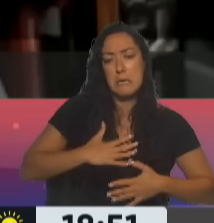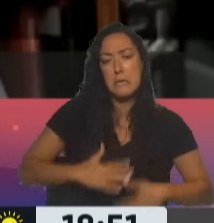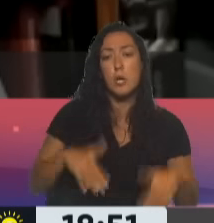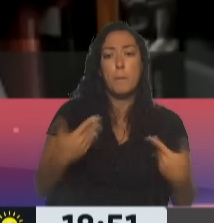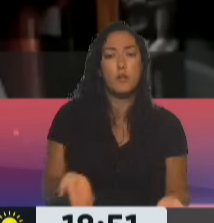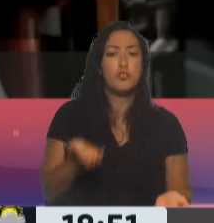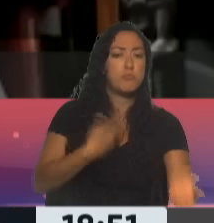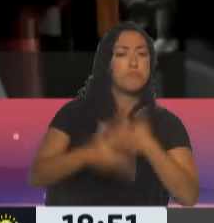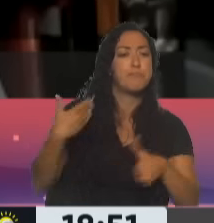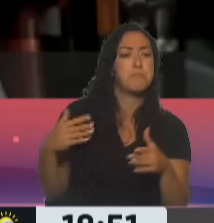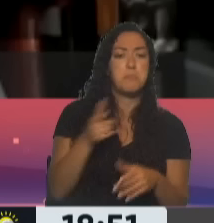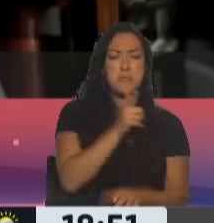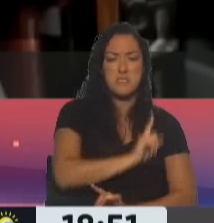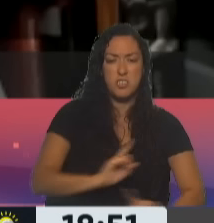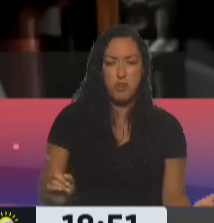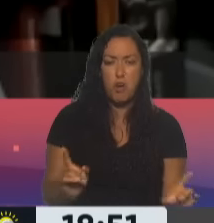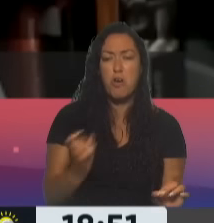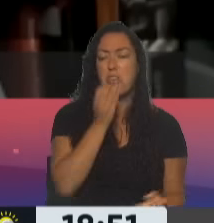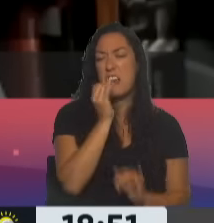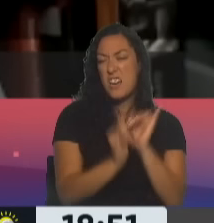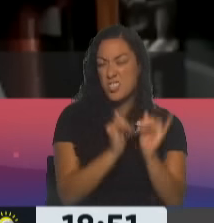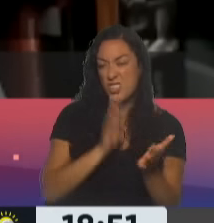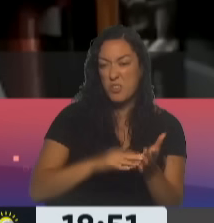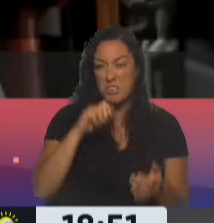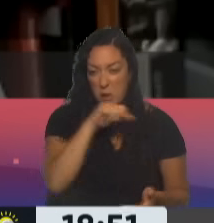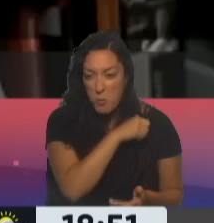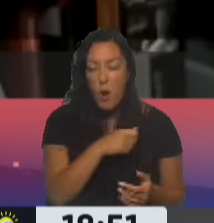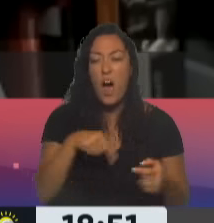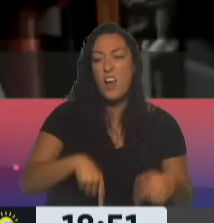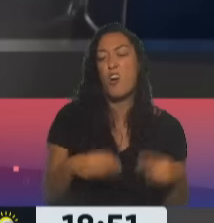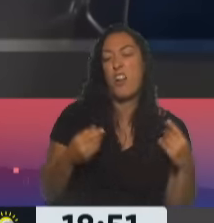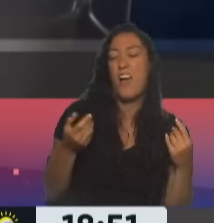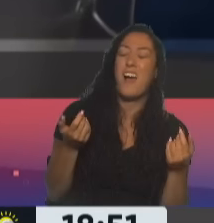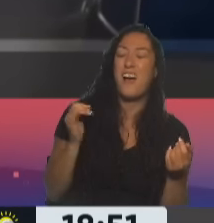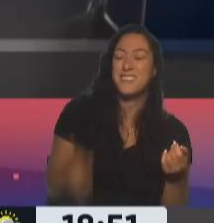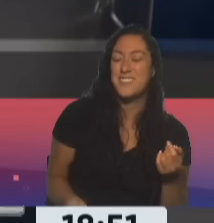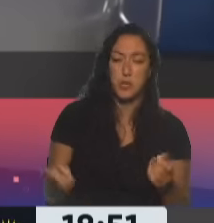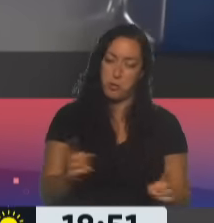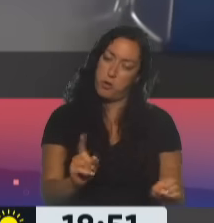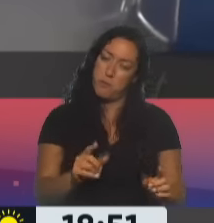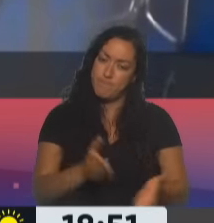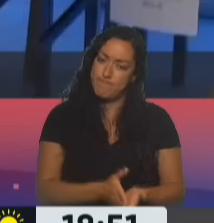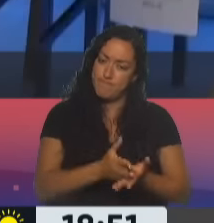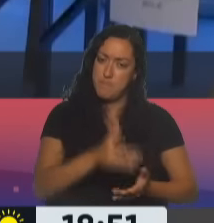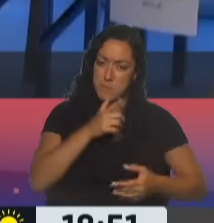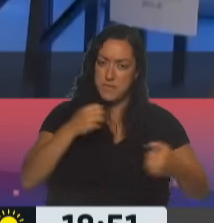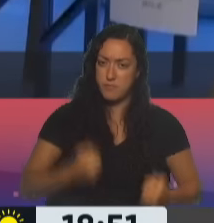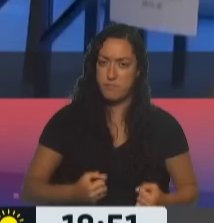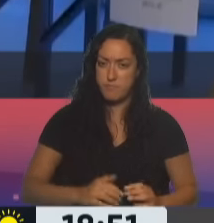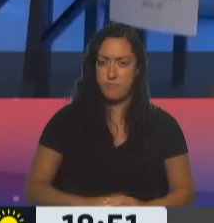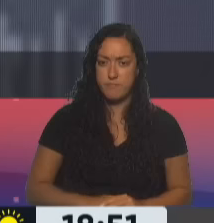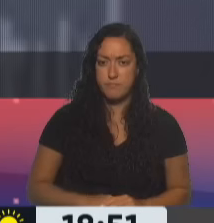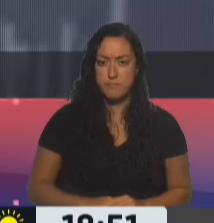her reversing her Taiwan statements or backing down now, I don't think that's really something that's going to happen.